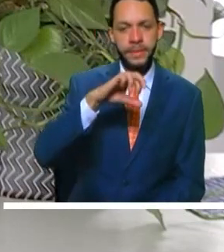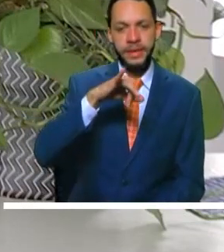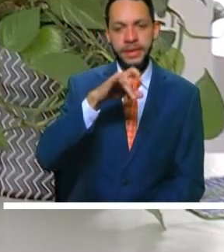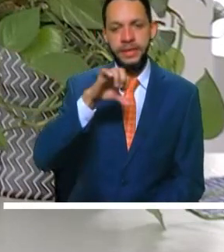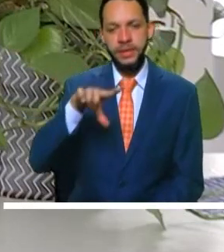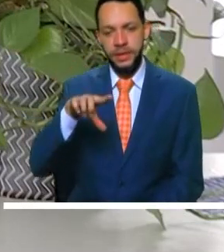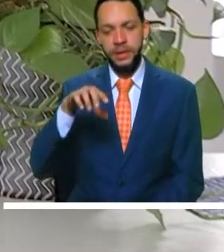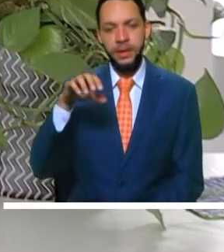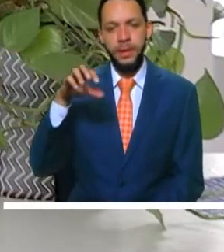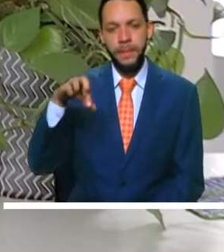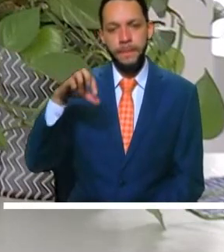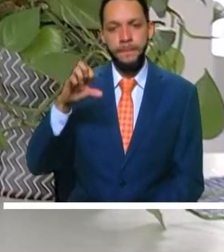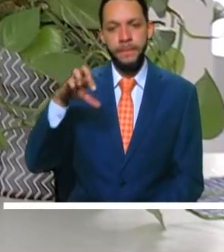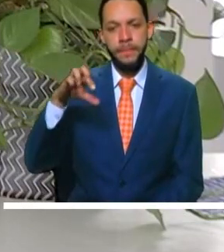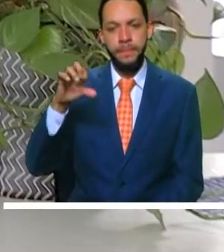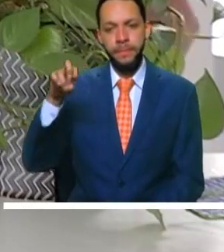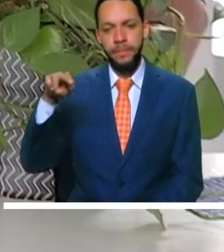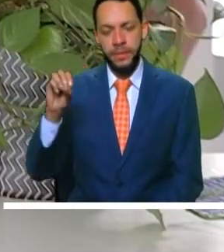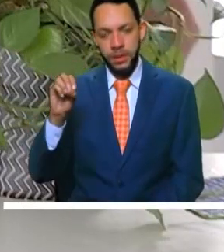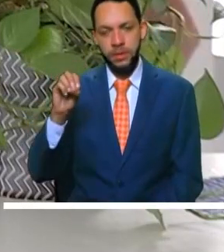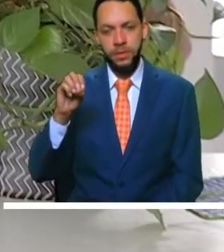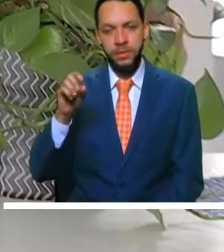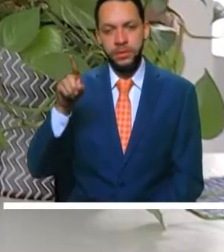sábila. Y limón.